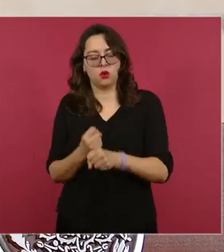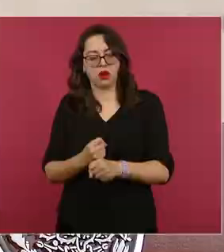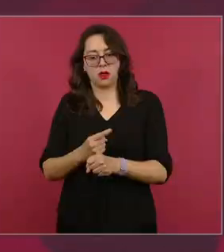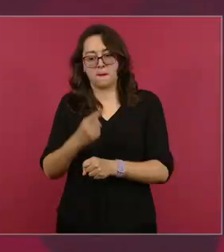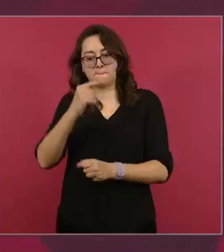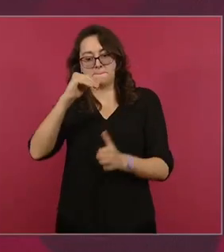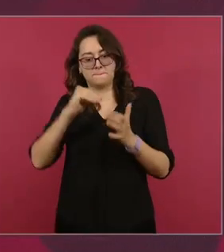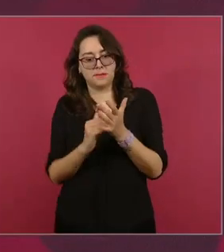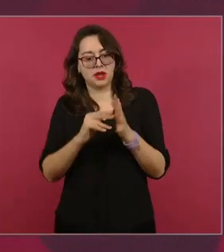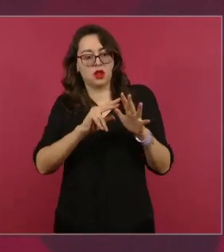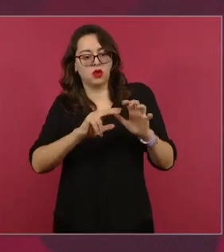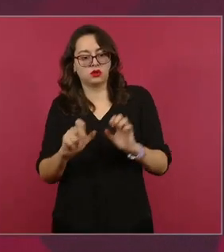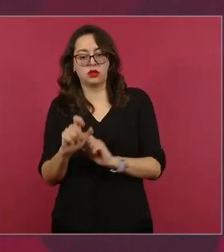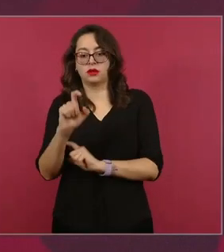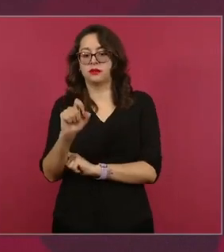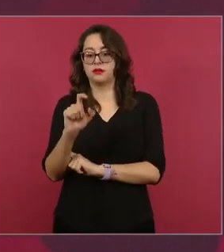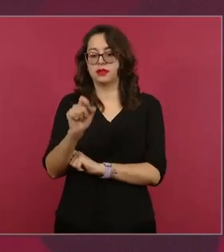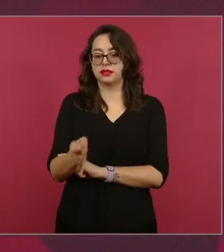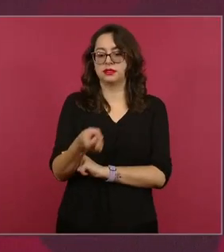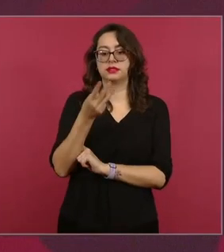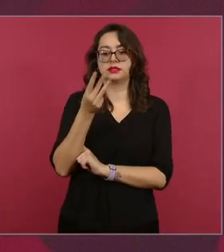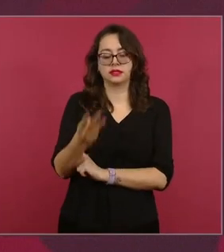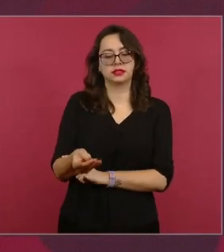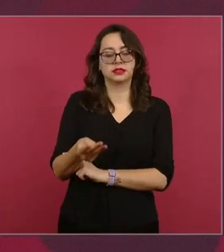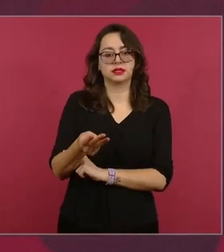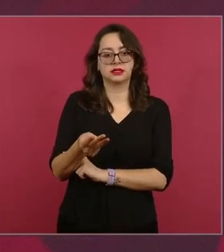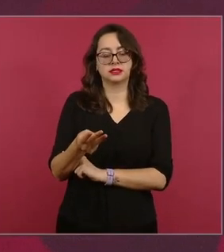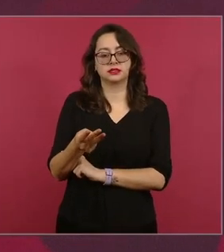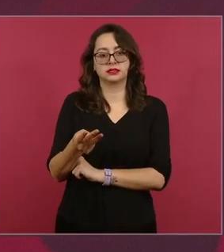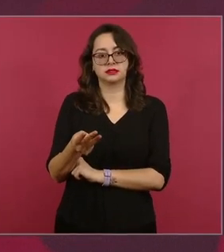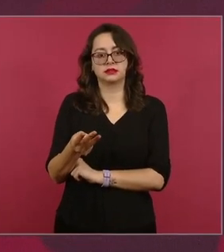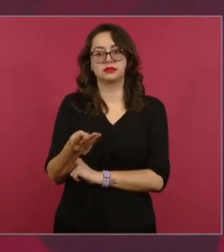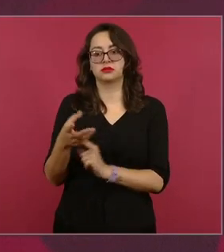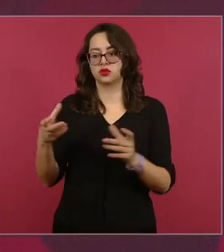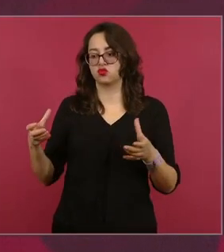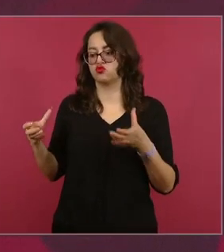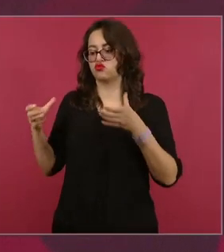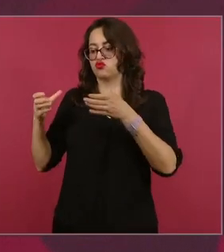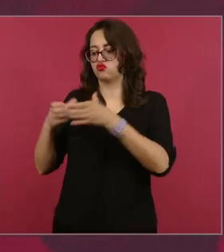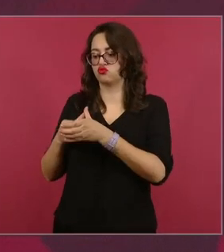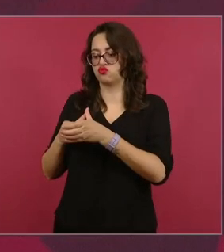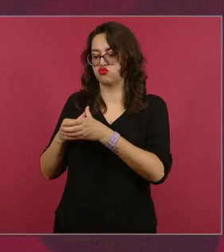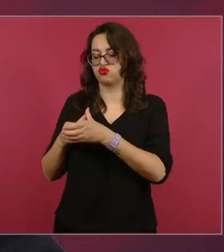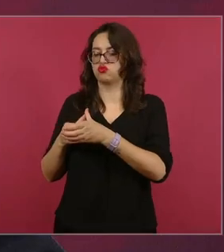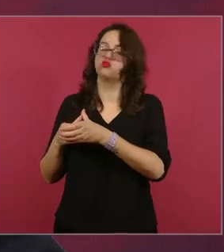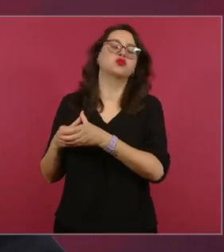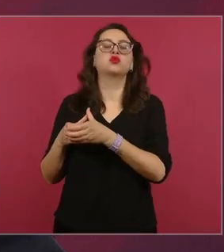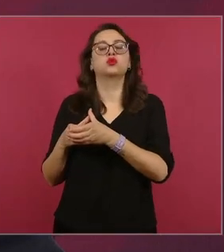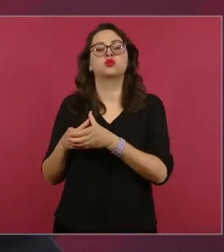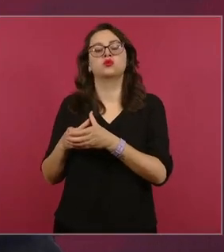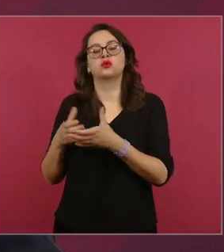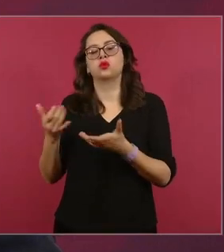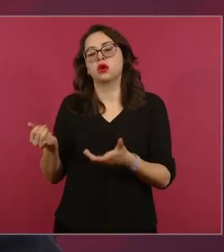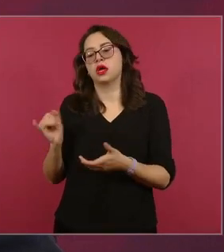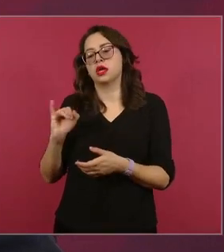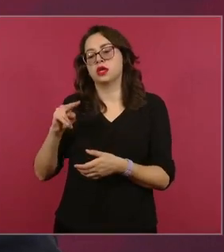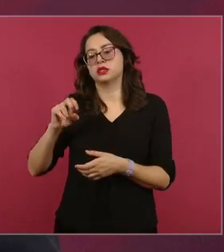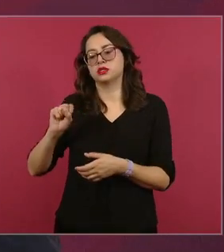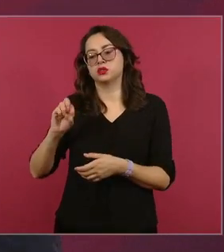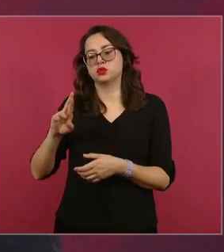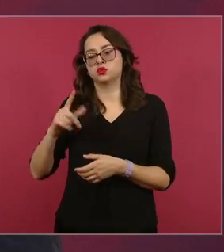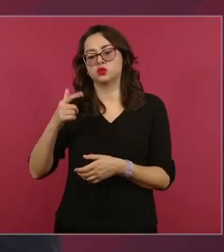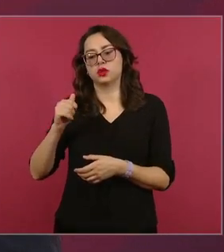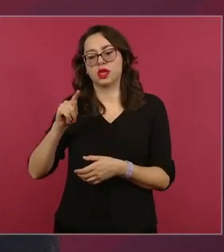con el impulso de los insurgentes de Guadalupe Victoria, de Vicente